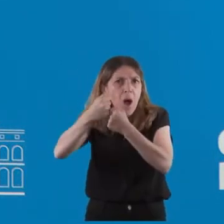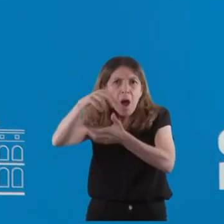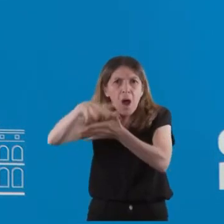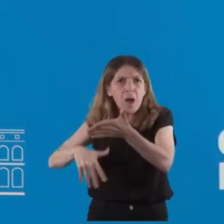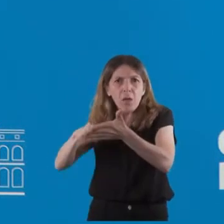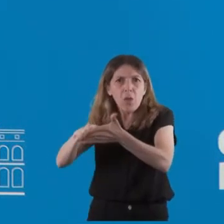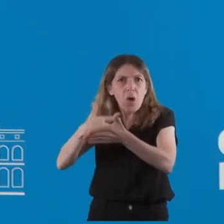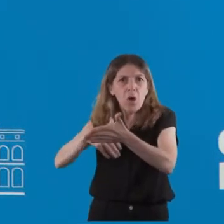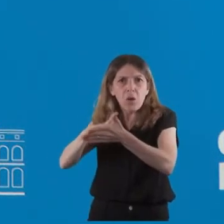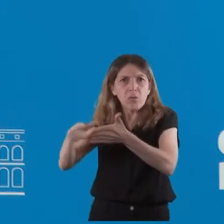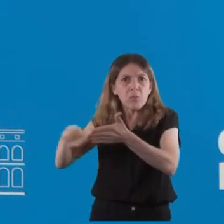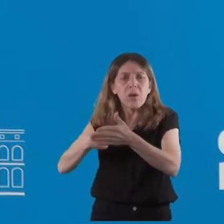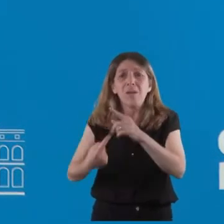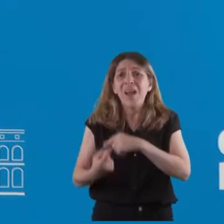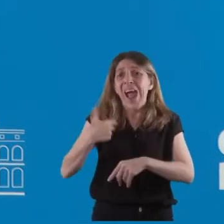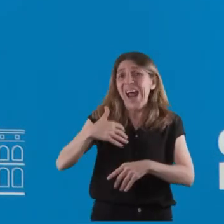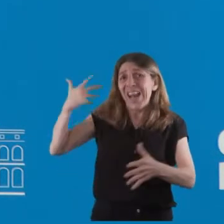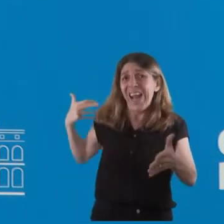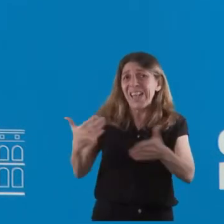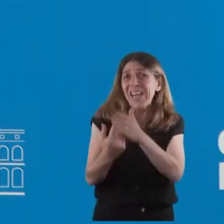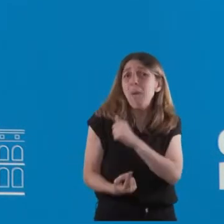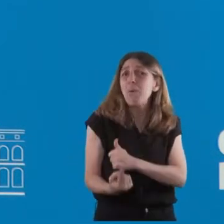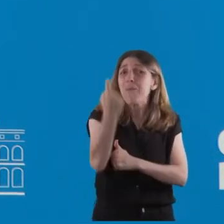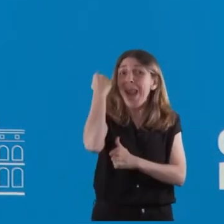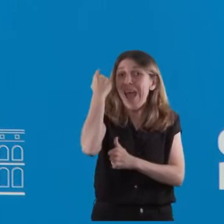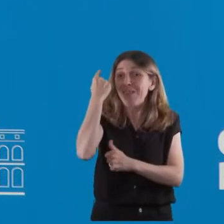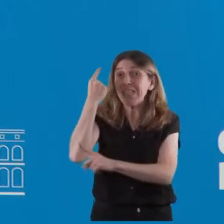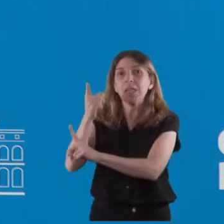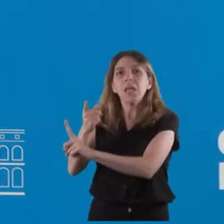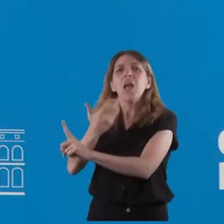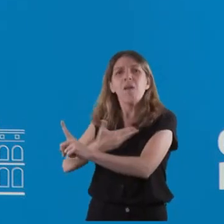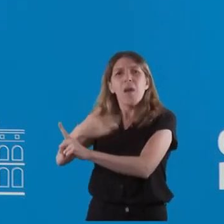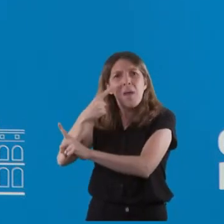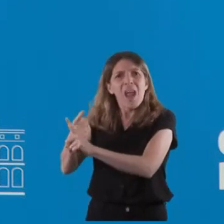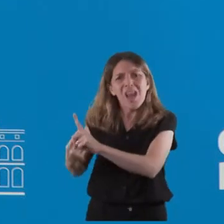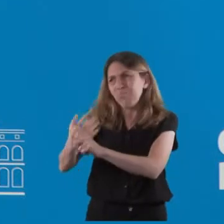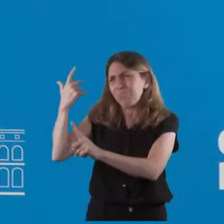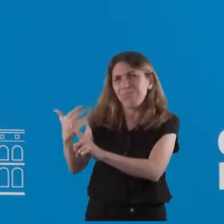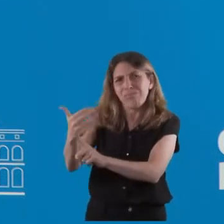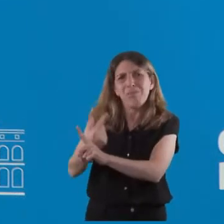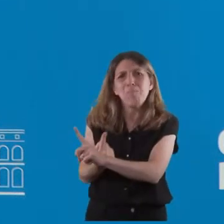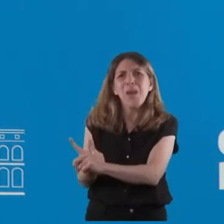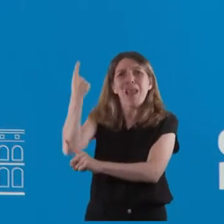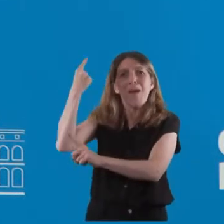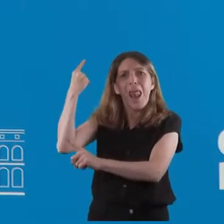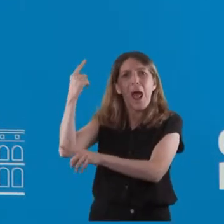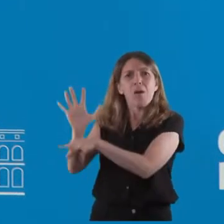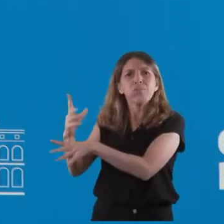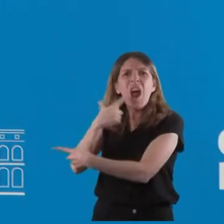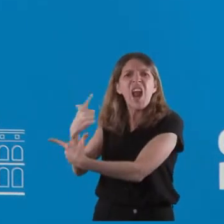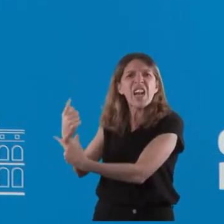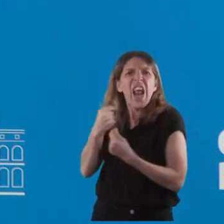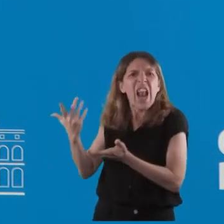que por primera vez en la historia de la argentina y tal vez por primera vez en la historia del fondo monetario internacional no le reclama a la argentina no le